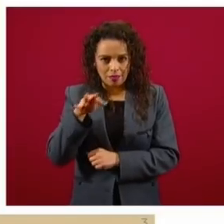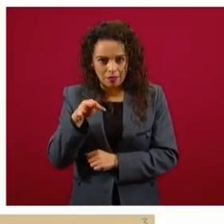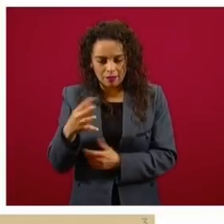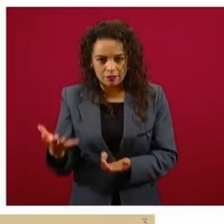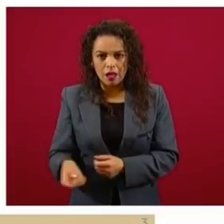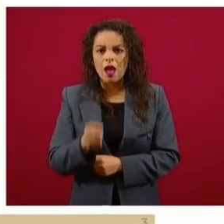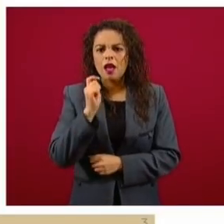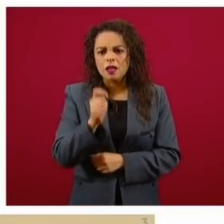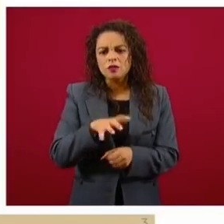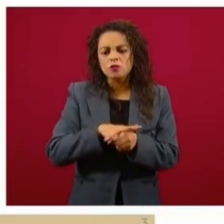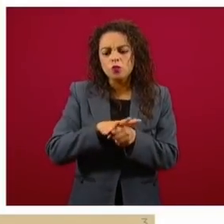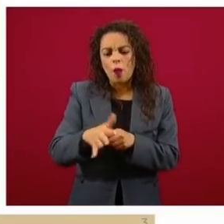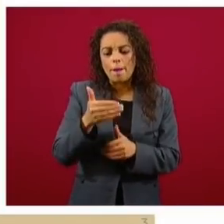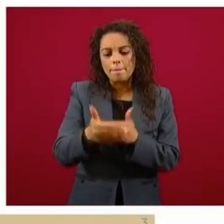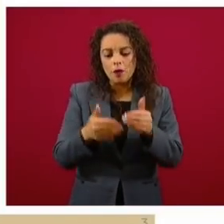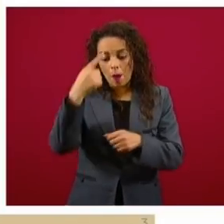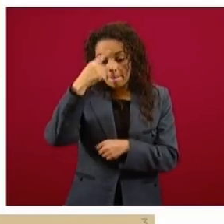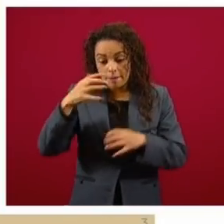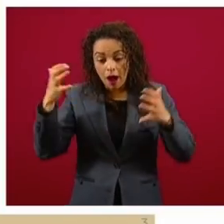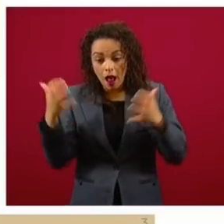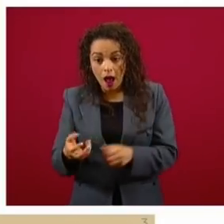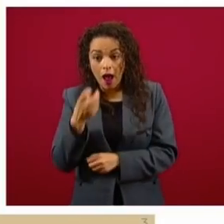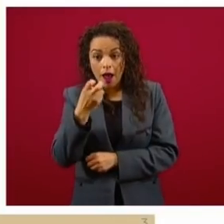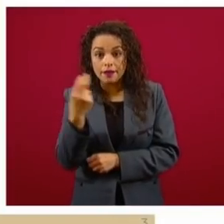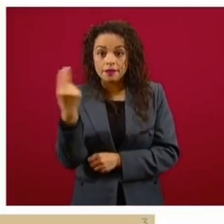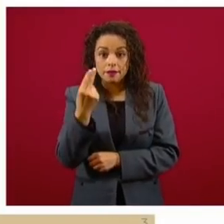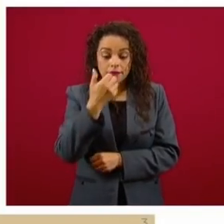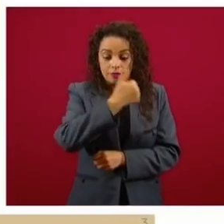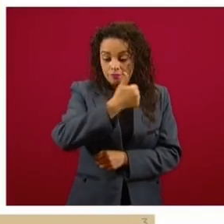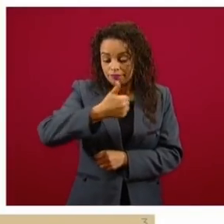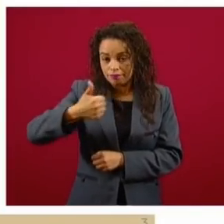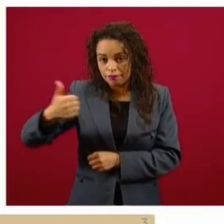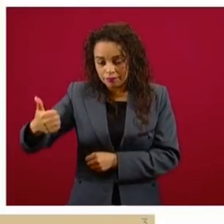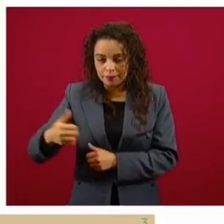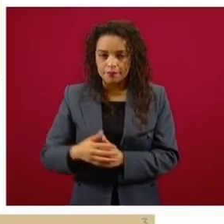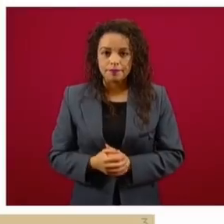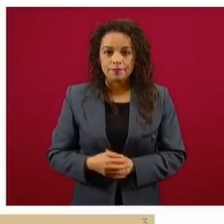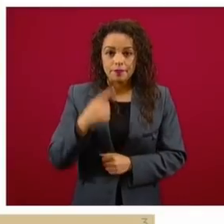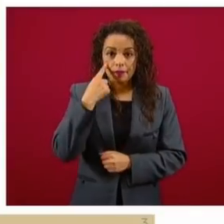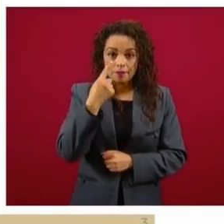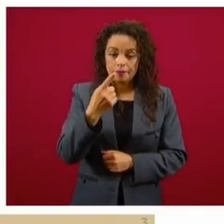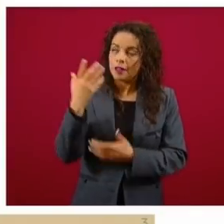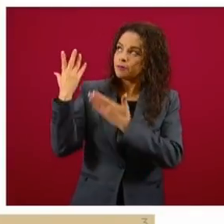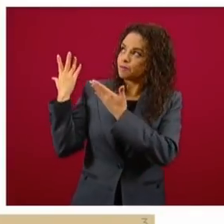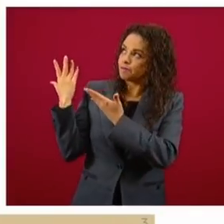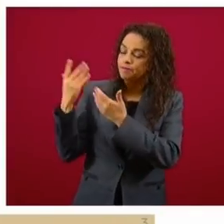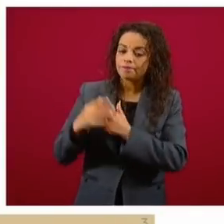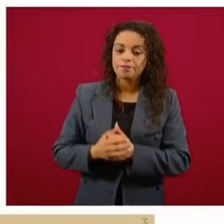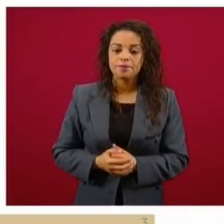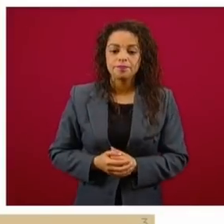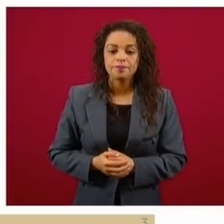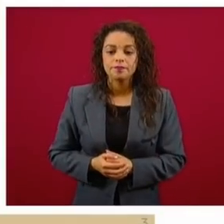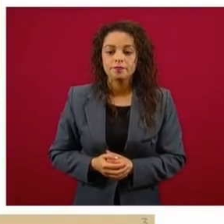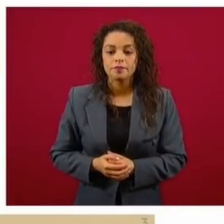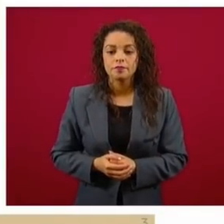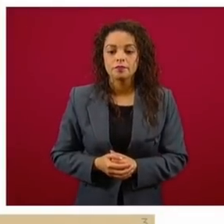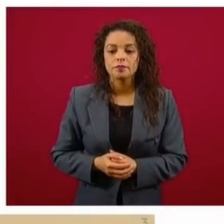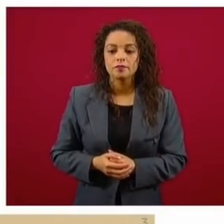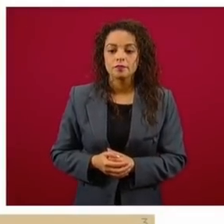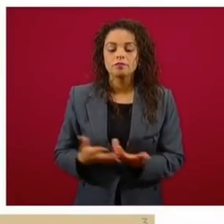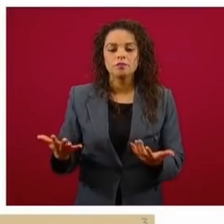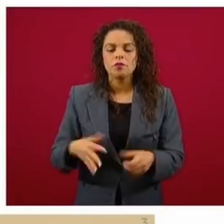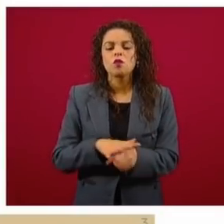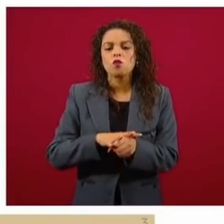elaboración del paquete económico. Lo primero que se determina, como yo decía, es el marco macro, es decir, cuáles son las variables, a cuánto